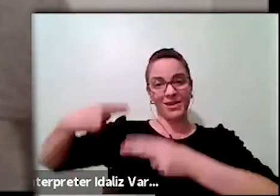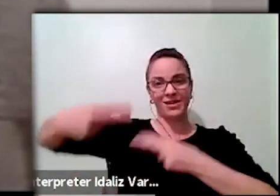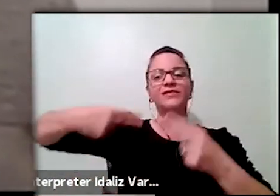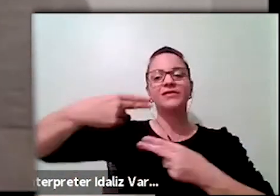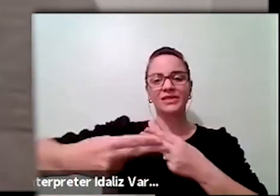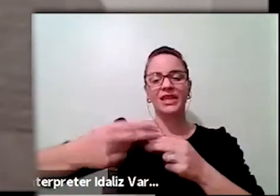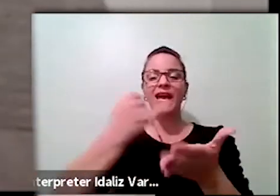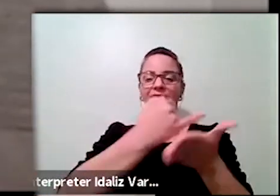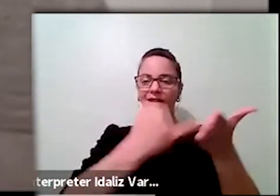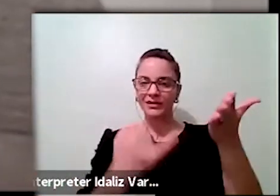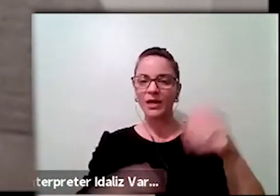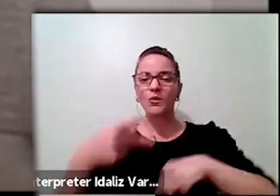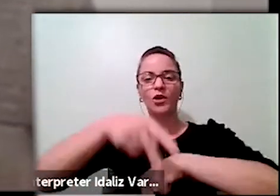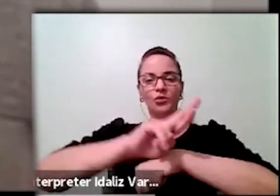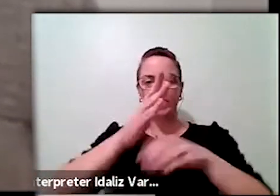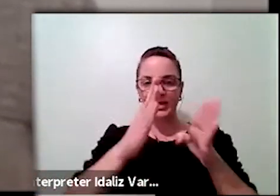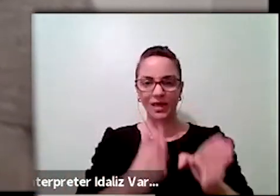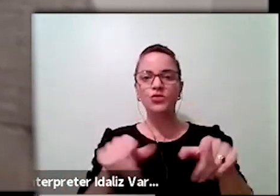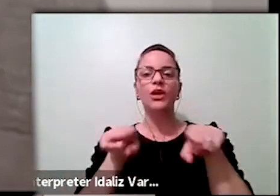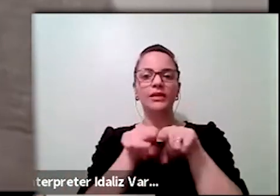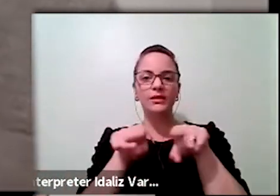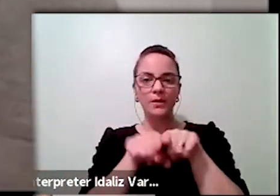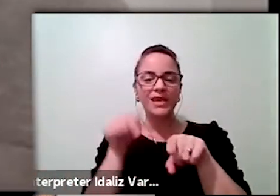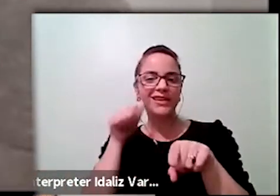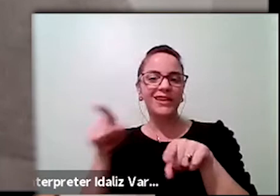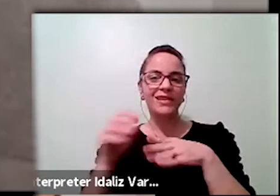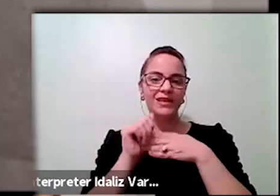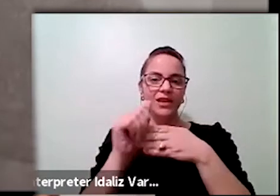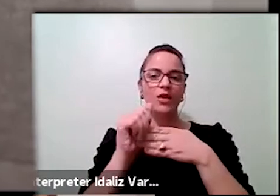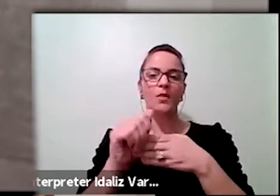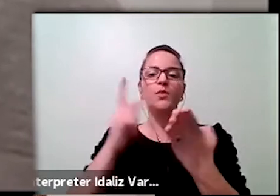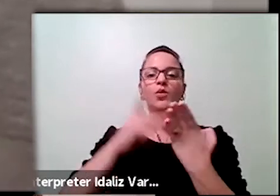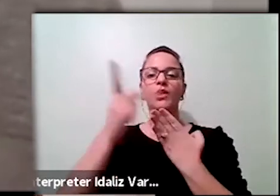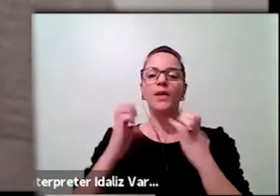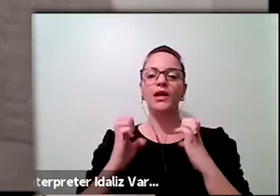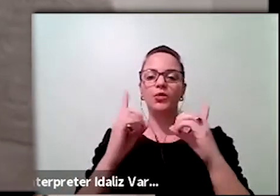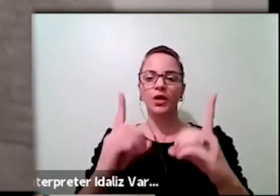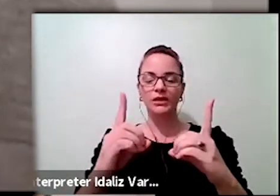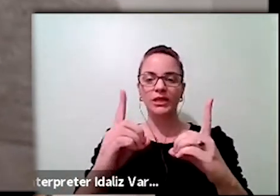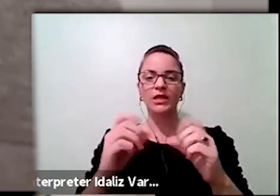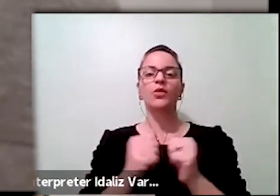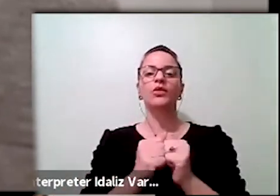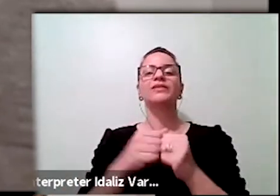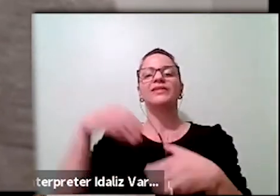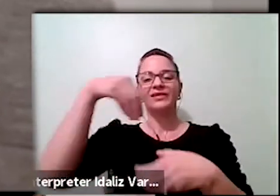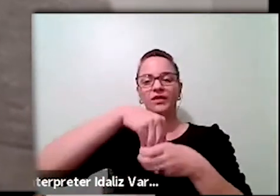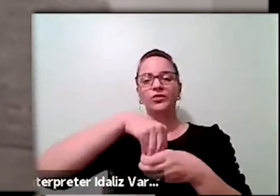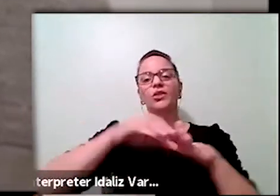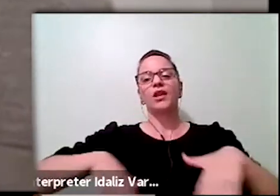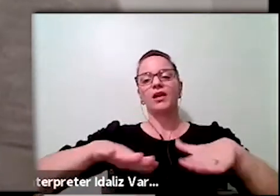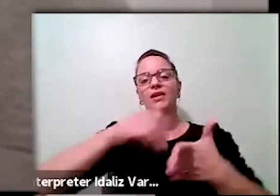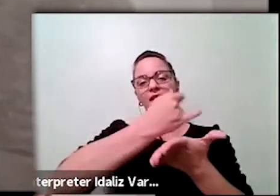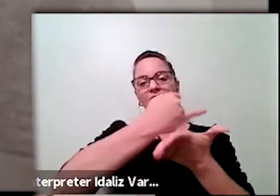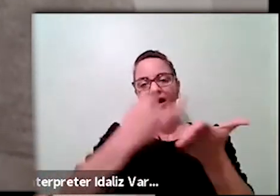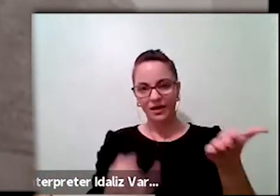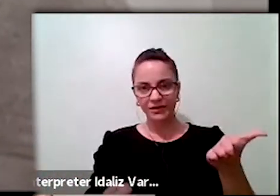arte puertorriqueño y también ha dirigido programas educativos en las artes. Y por